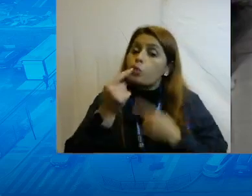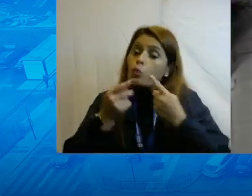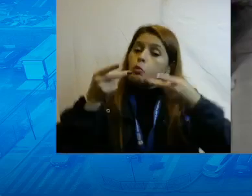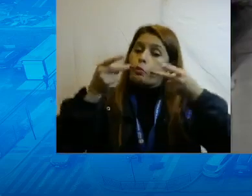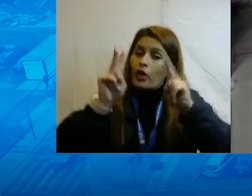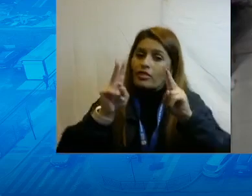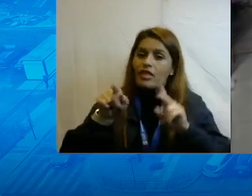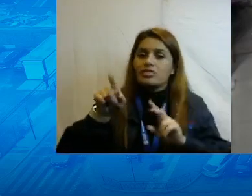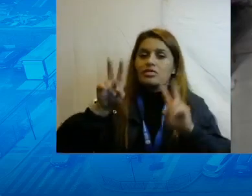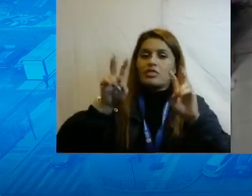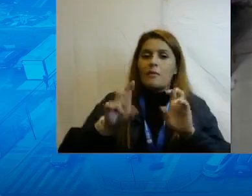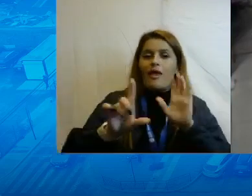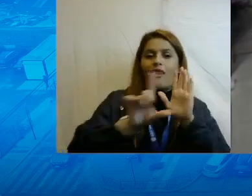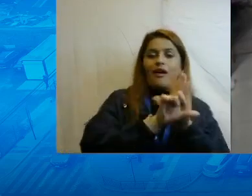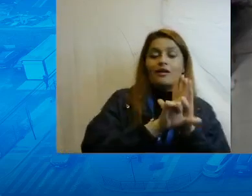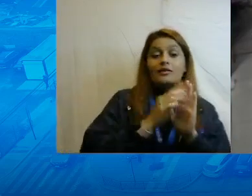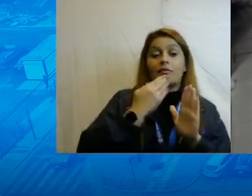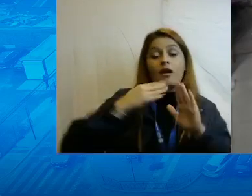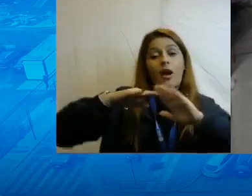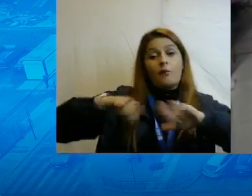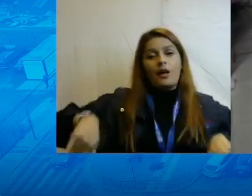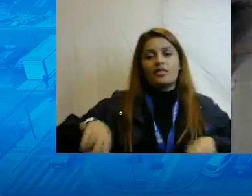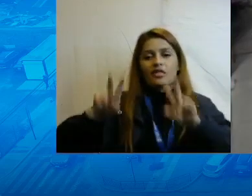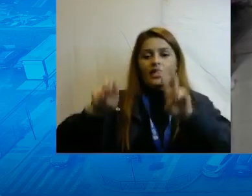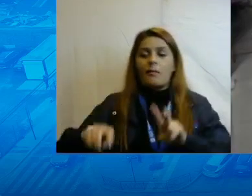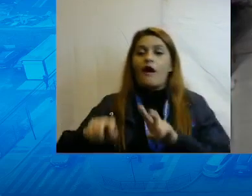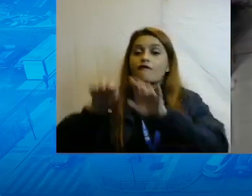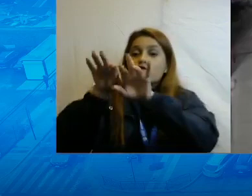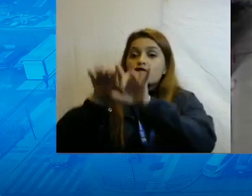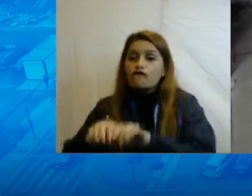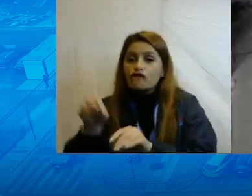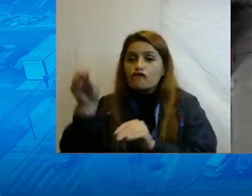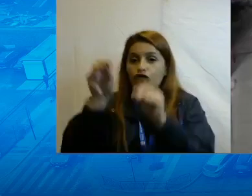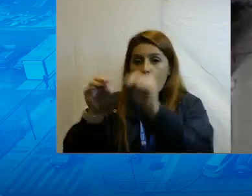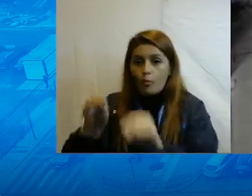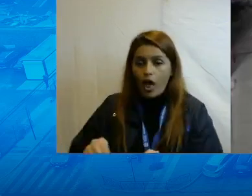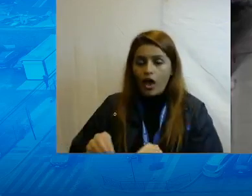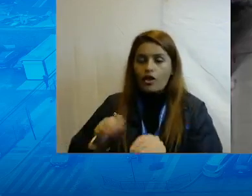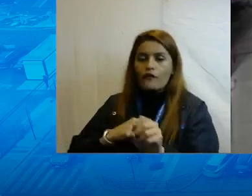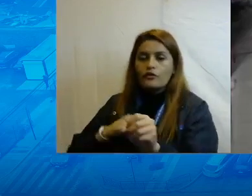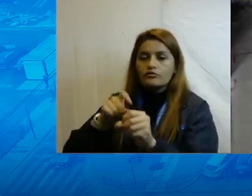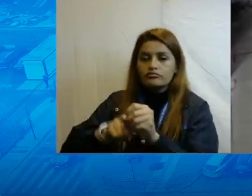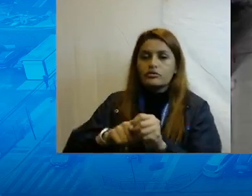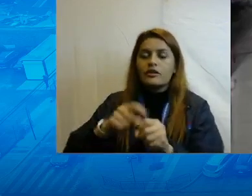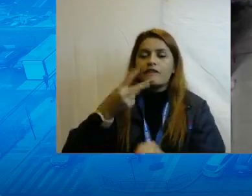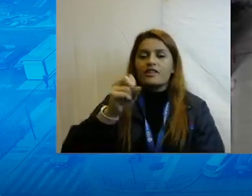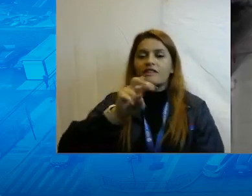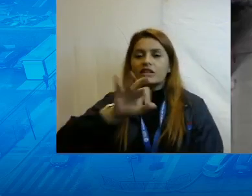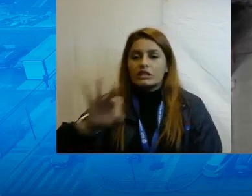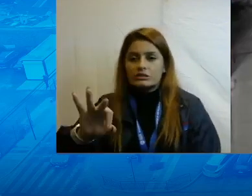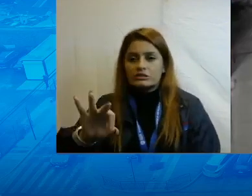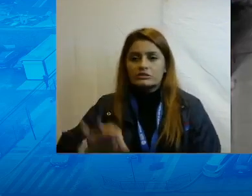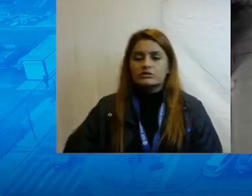era el reglamento y a lo que era el formulario del año FOCMU 2023.